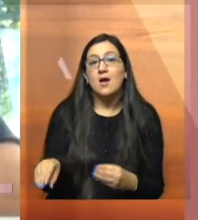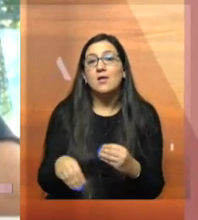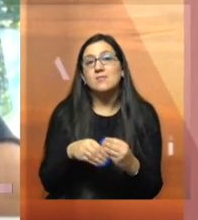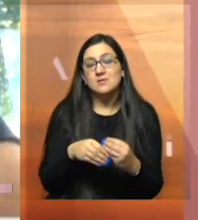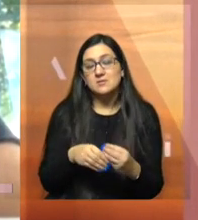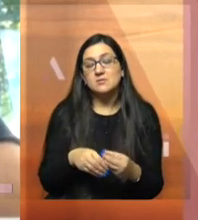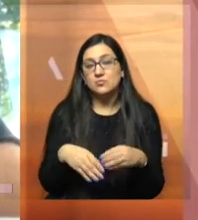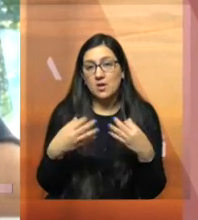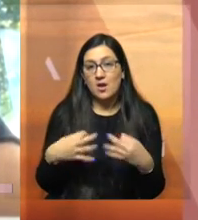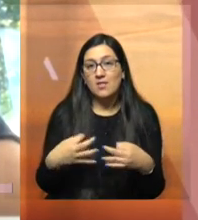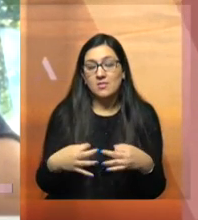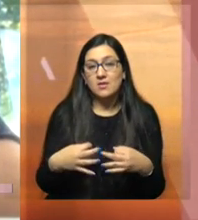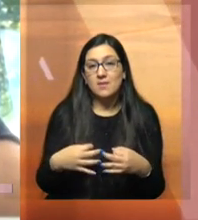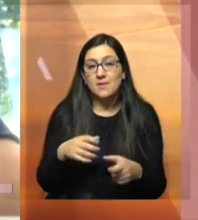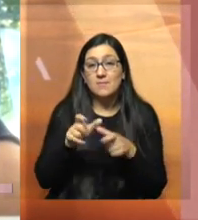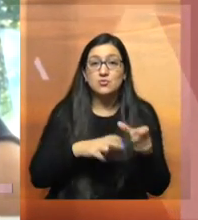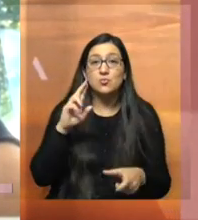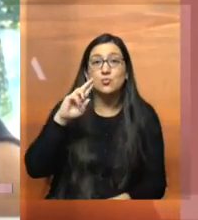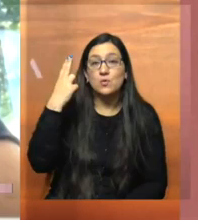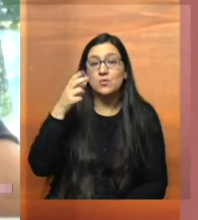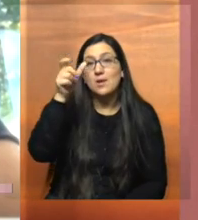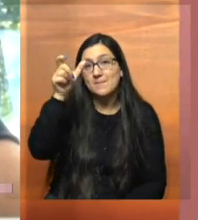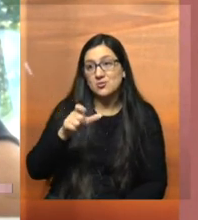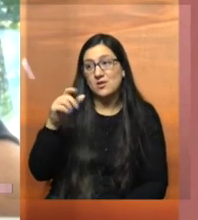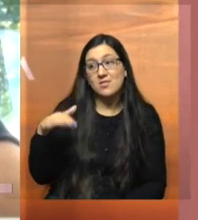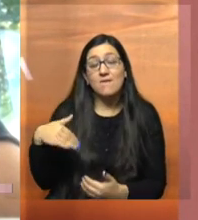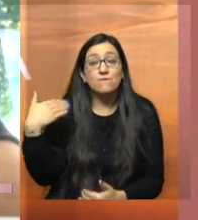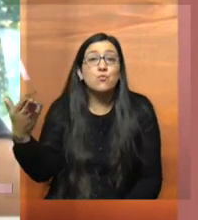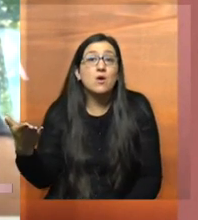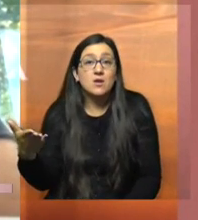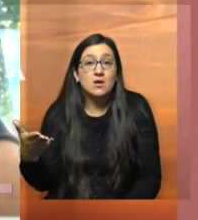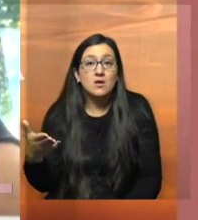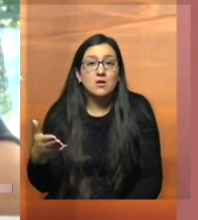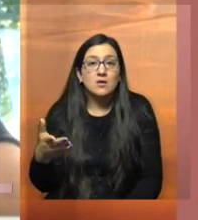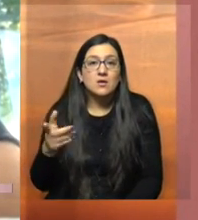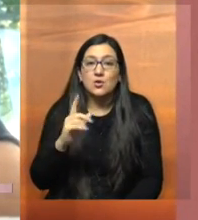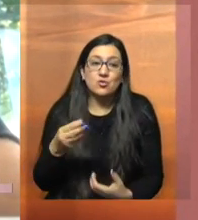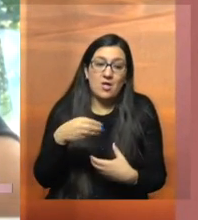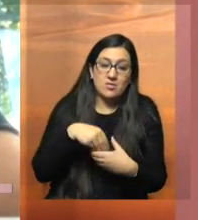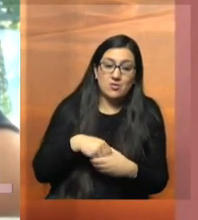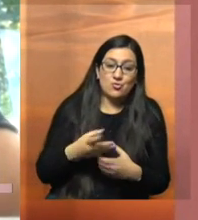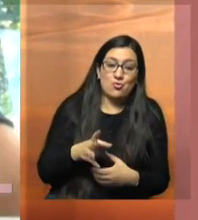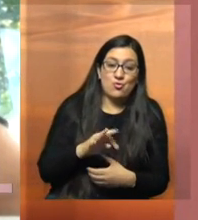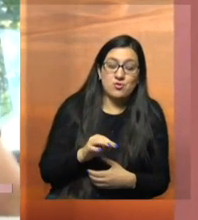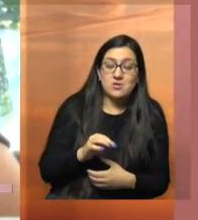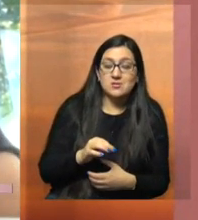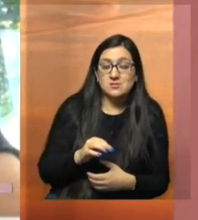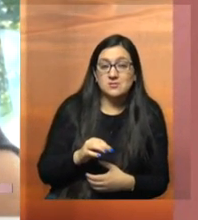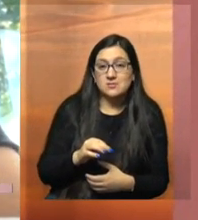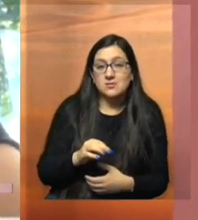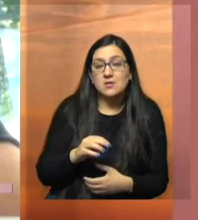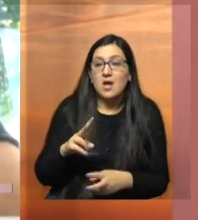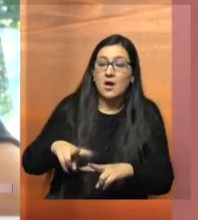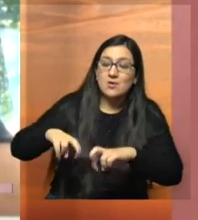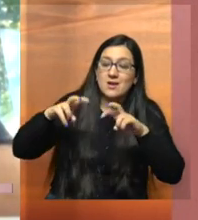garantía para los uruguayos de que una persona externa que no está, digamos, metido en el día a día de lo que ocurre en el país haga este